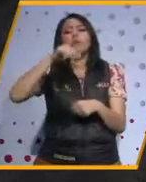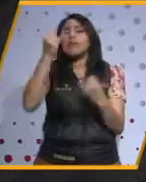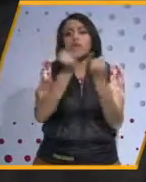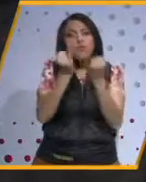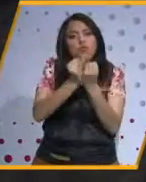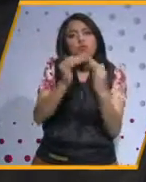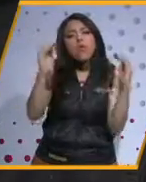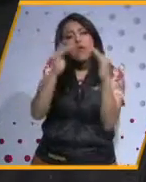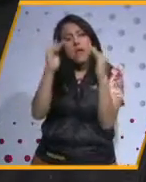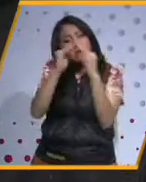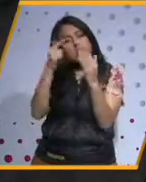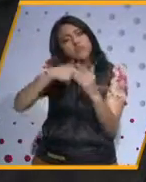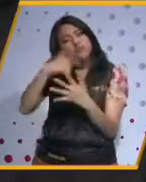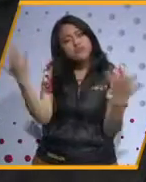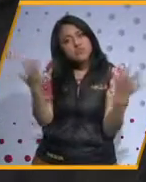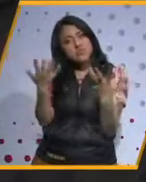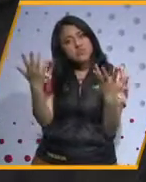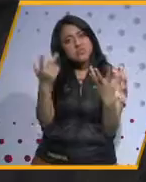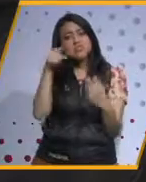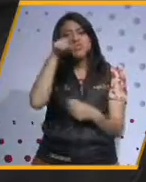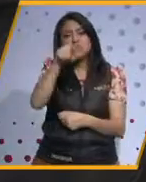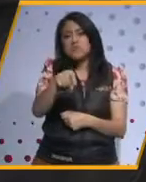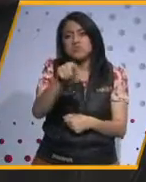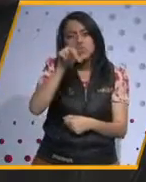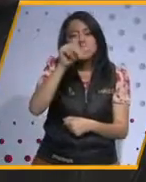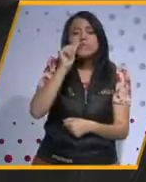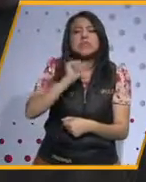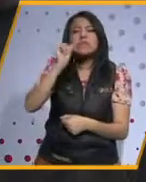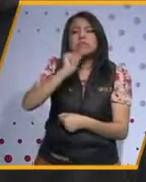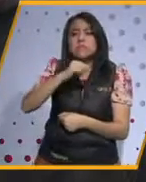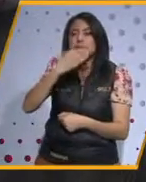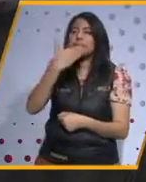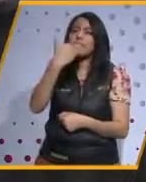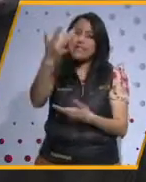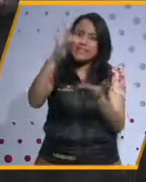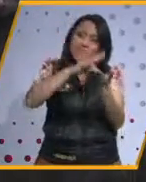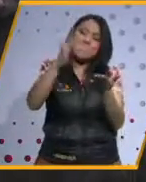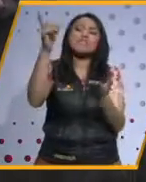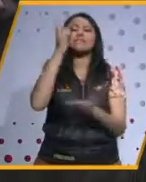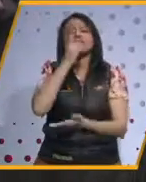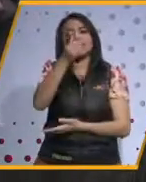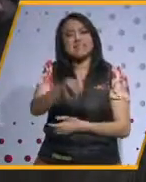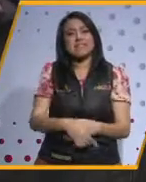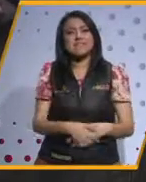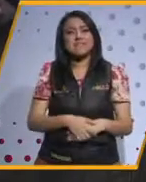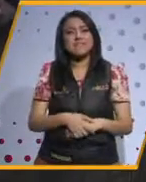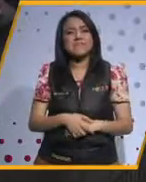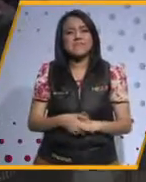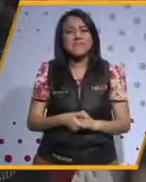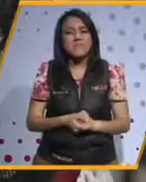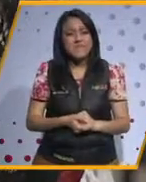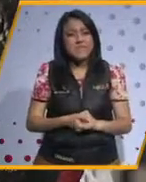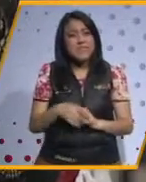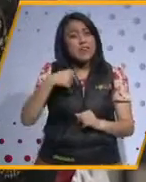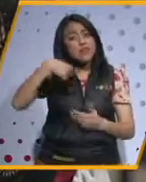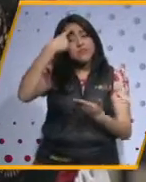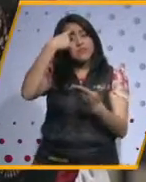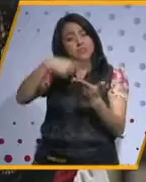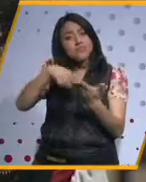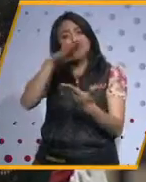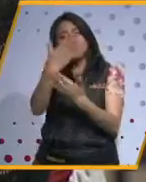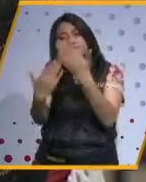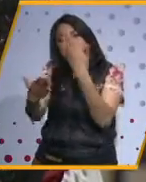en mi hogar es, si algo no tenemos que ser es malagradecidos. Exacto, eso me gusta. Entonces, creo que hay acciones donde